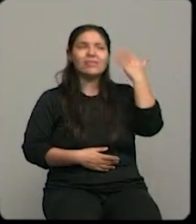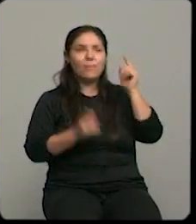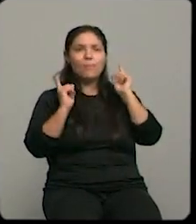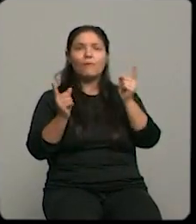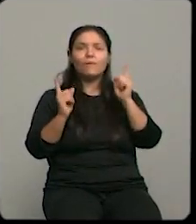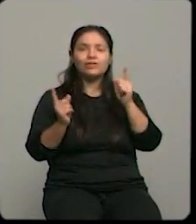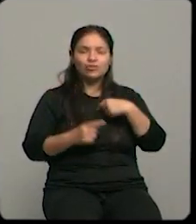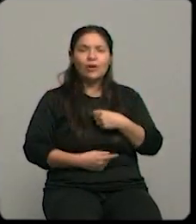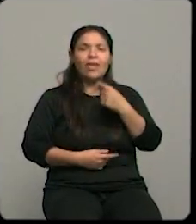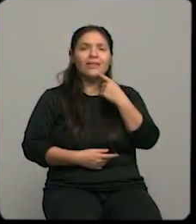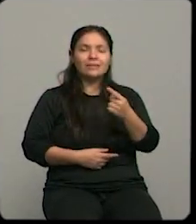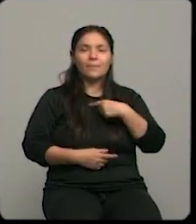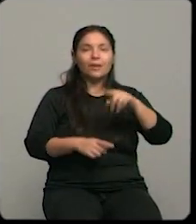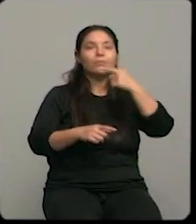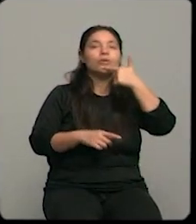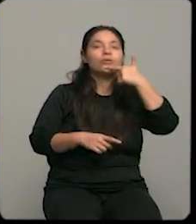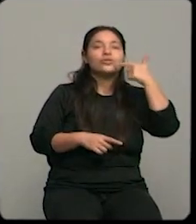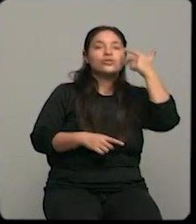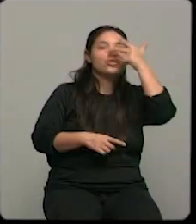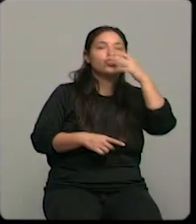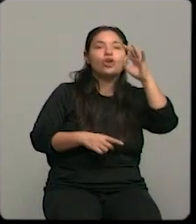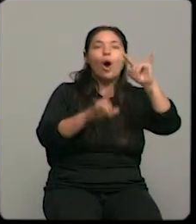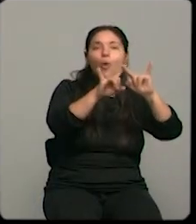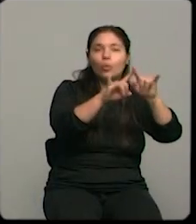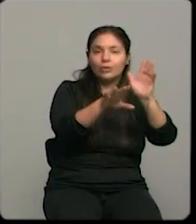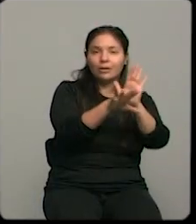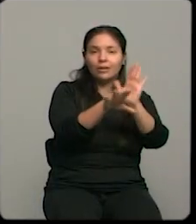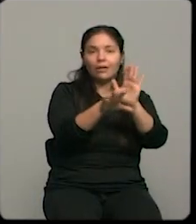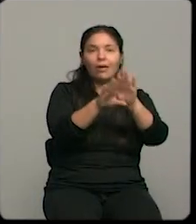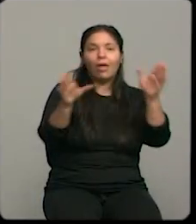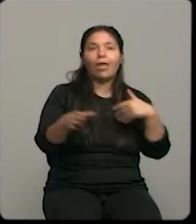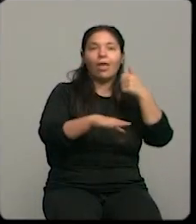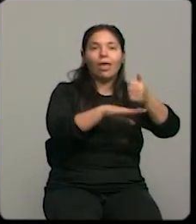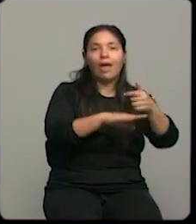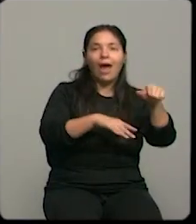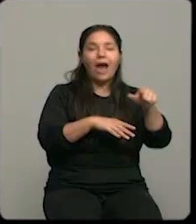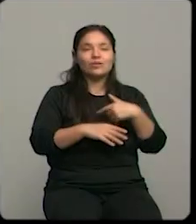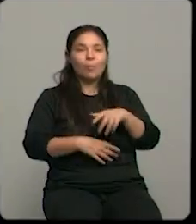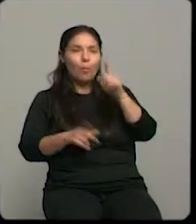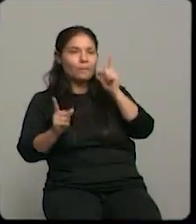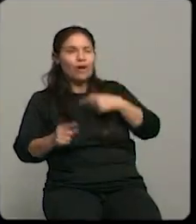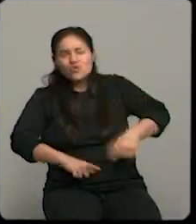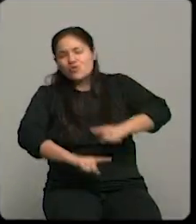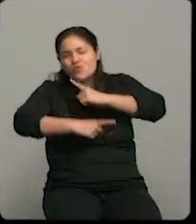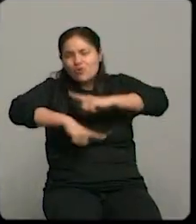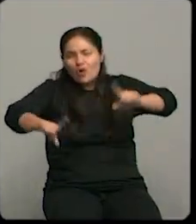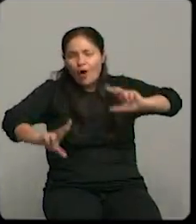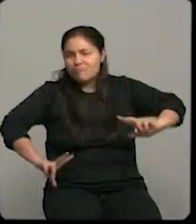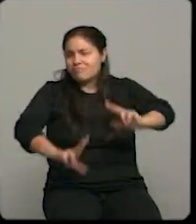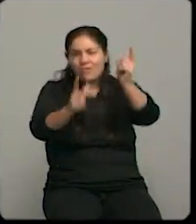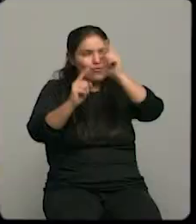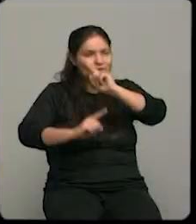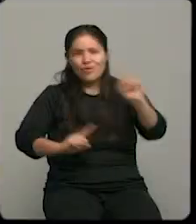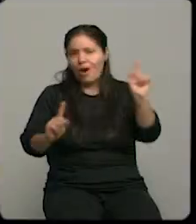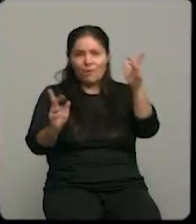sinfónica, se horrorizaba. Sí, te decía te es concierto. Te flagelaban, poco más o menos. ¿Por qué? Porque no se consideraba que la